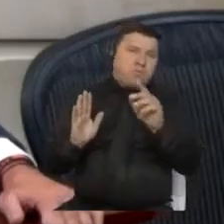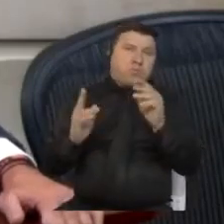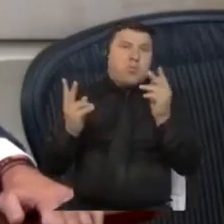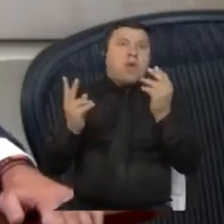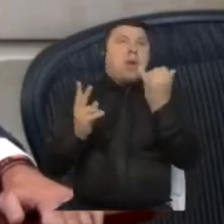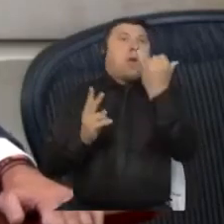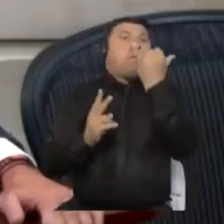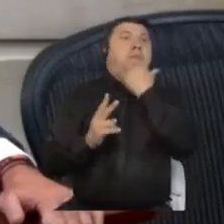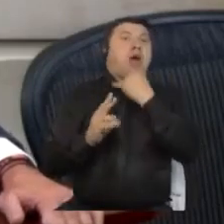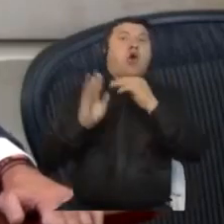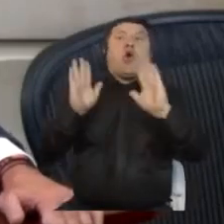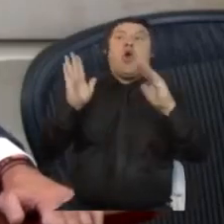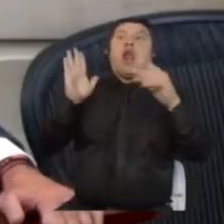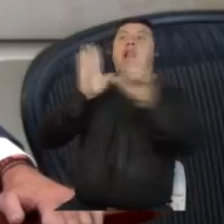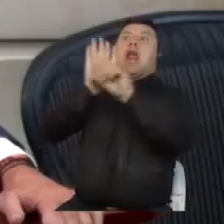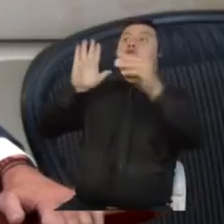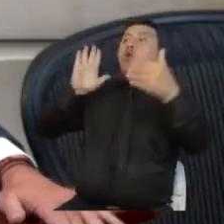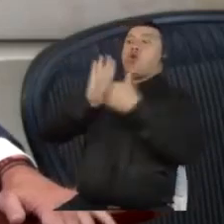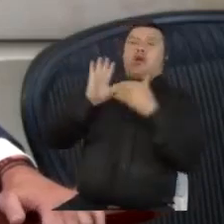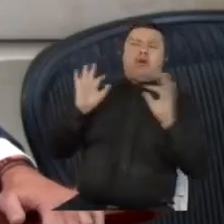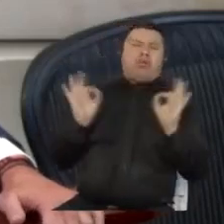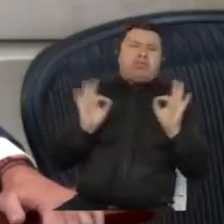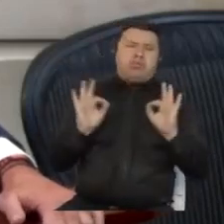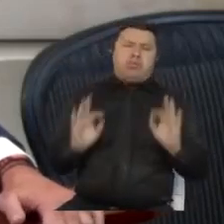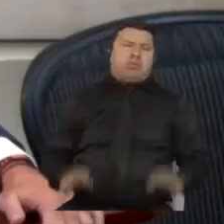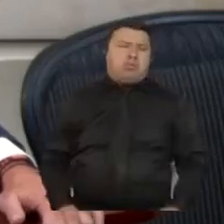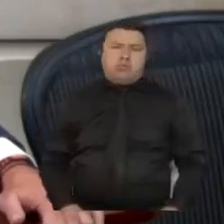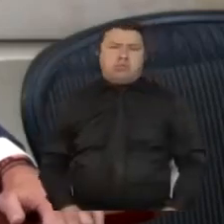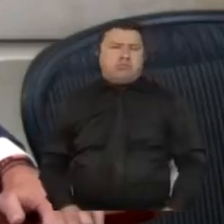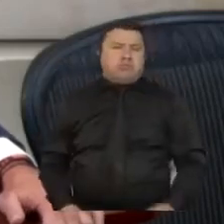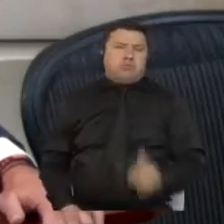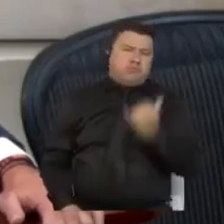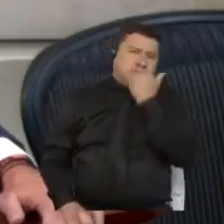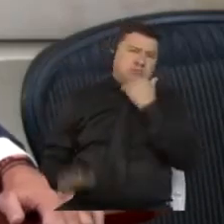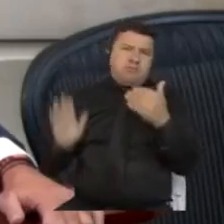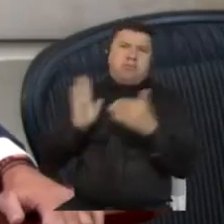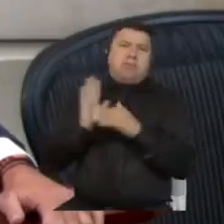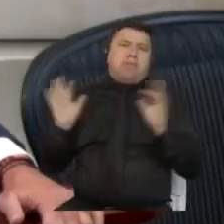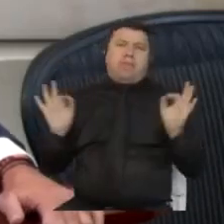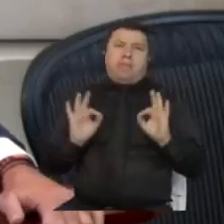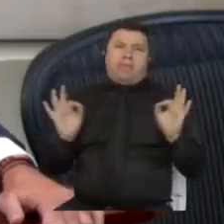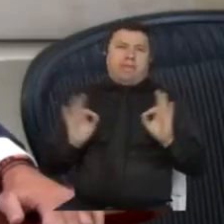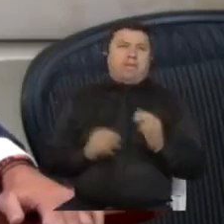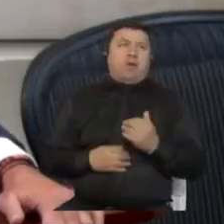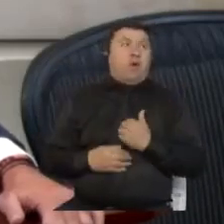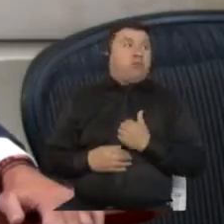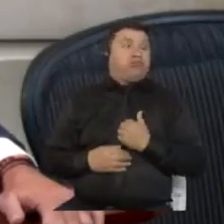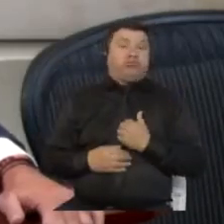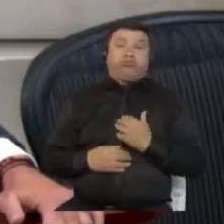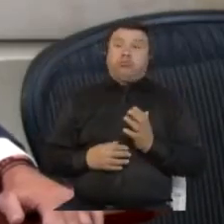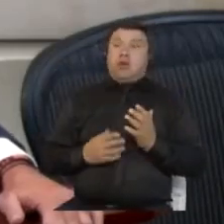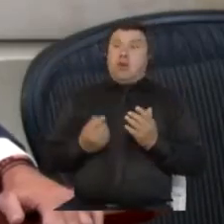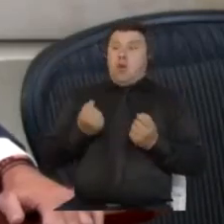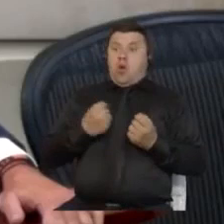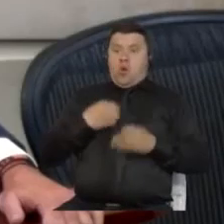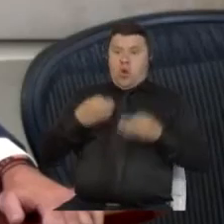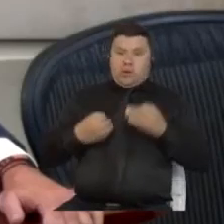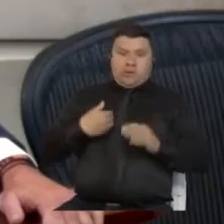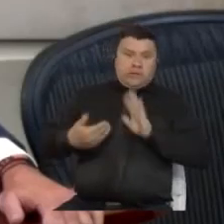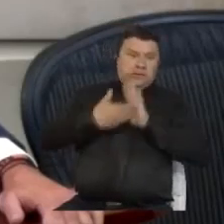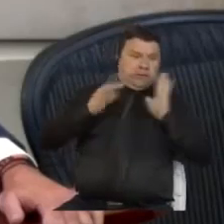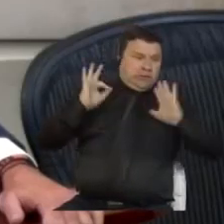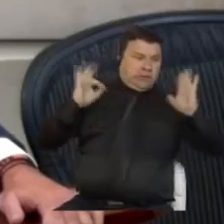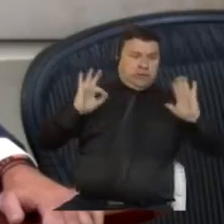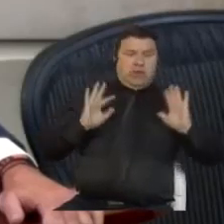violación de la ley no se ha violado no se violará nadie tiene ningún riesgo jurídico